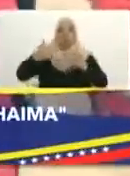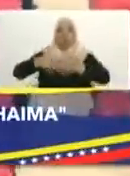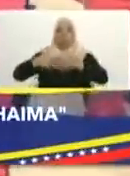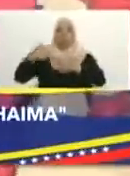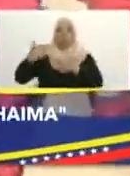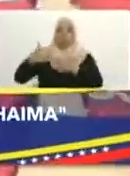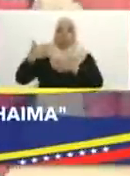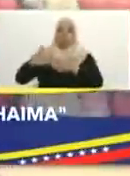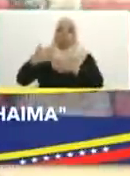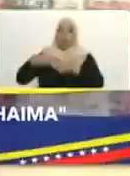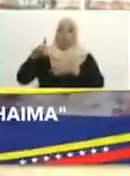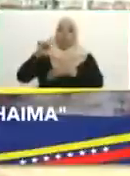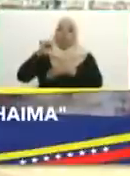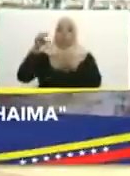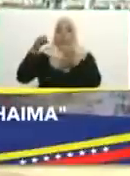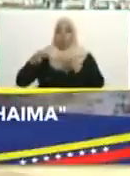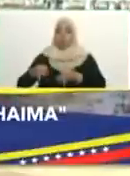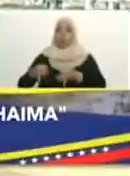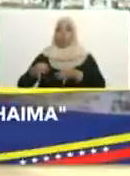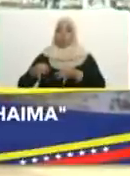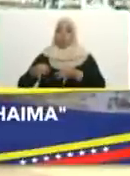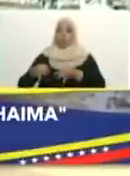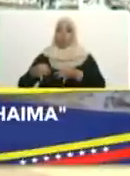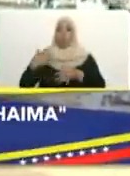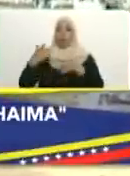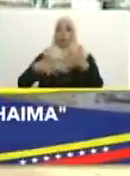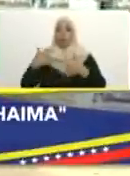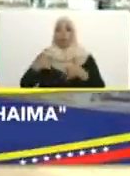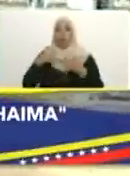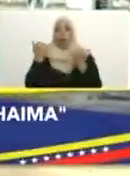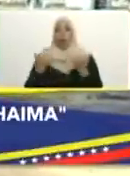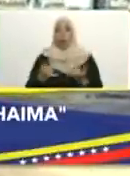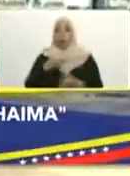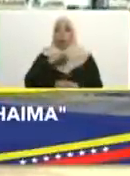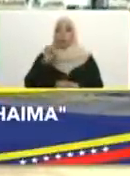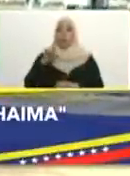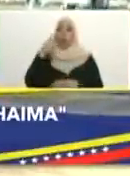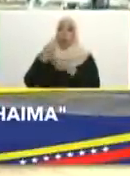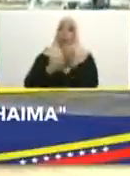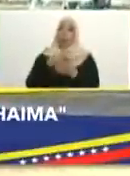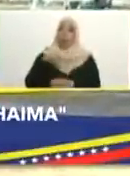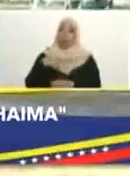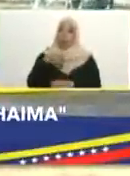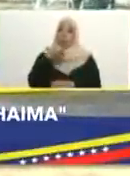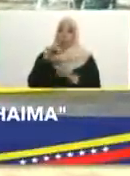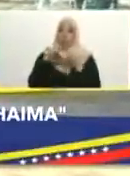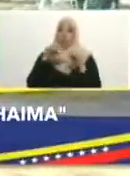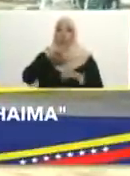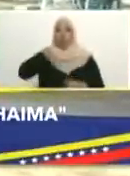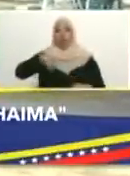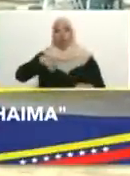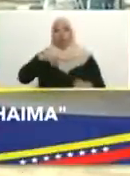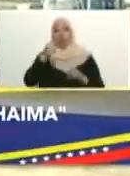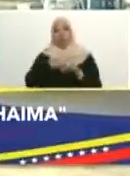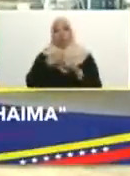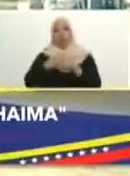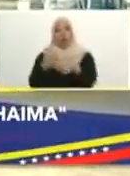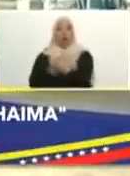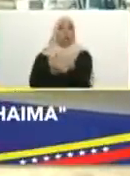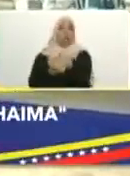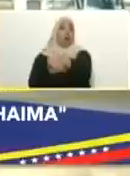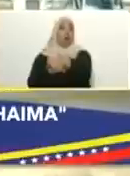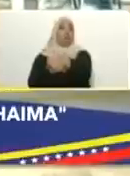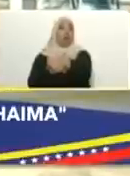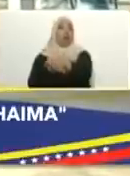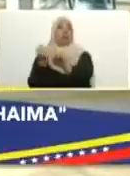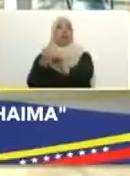seguro de Latinoamérica. Esto es un hecho y una realidad, la promesa que usted le hizo a todos nuestros hermanos y hermanas de